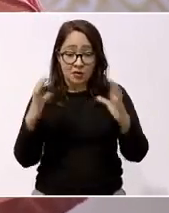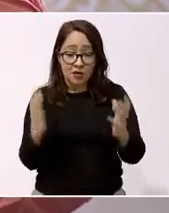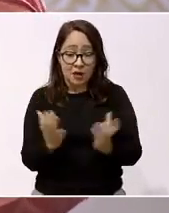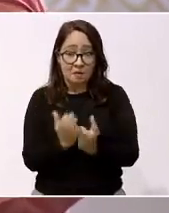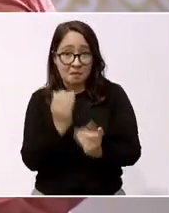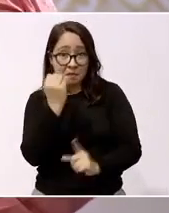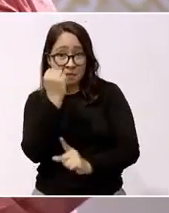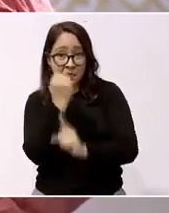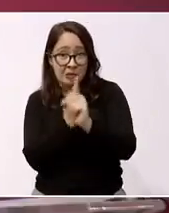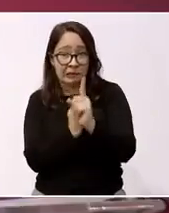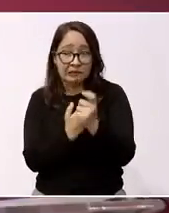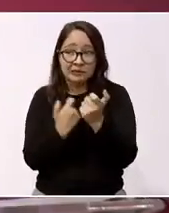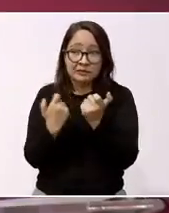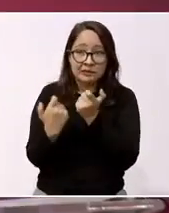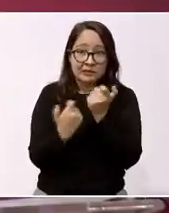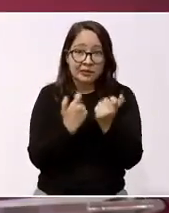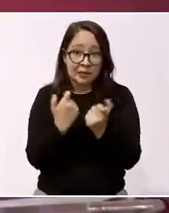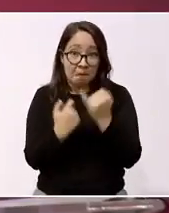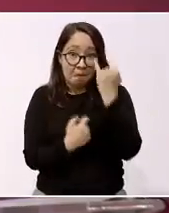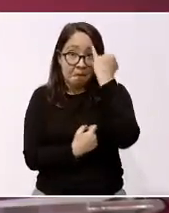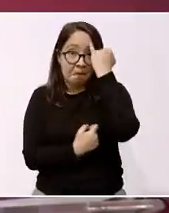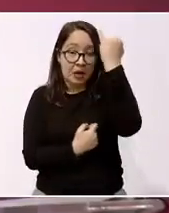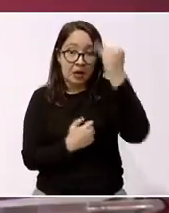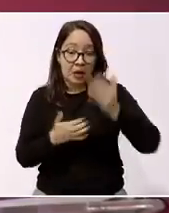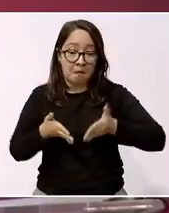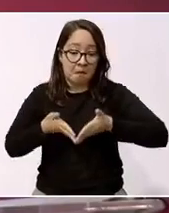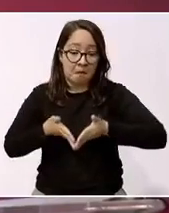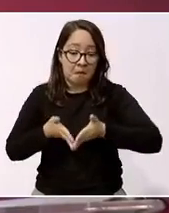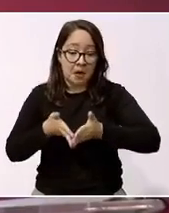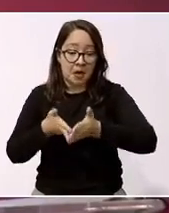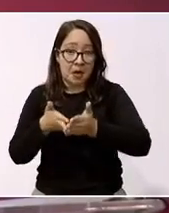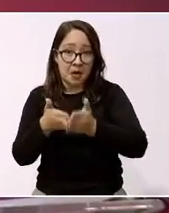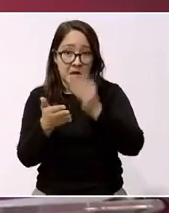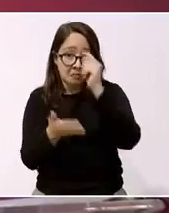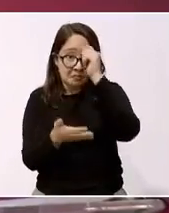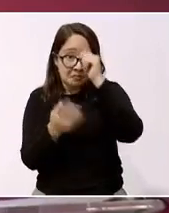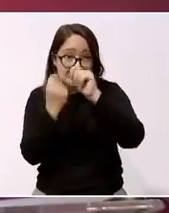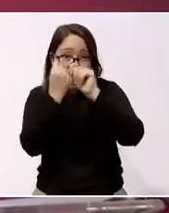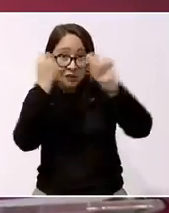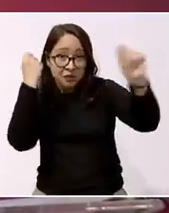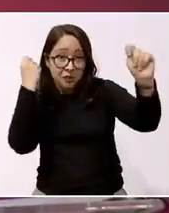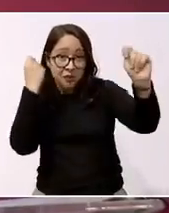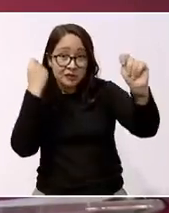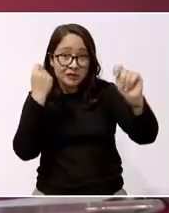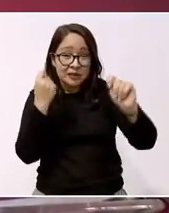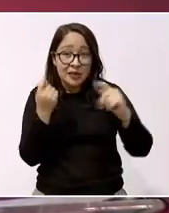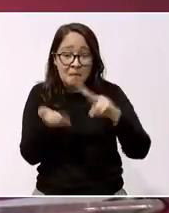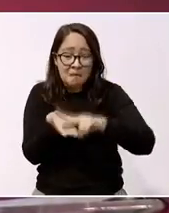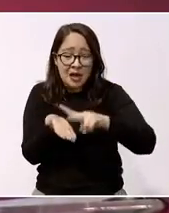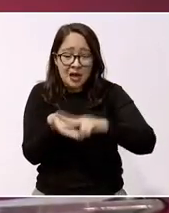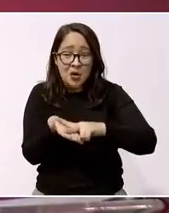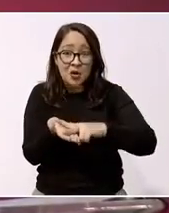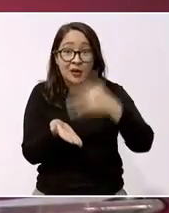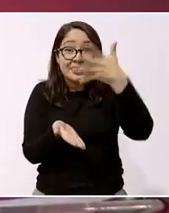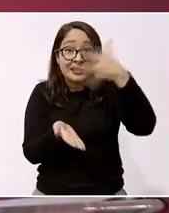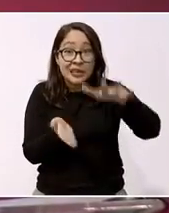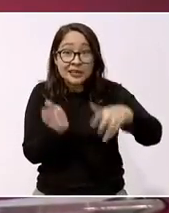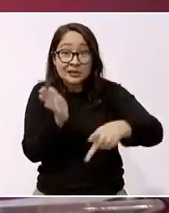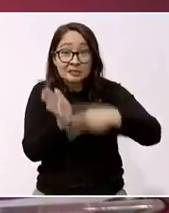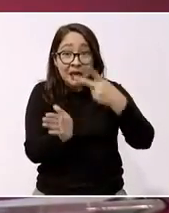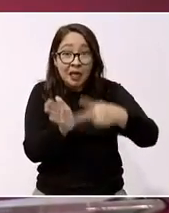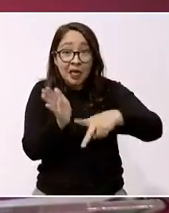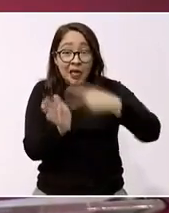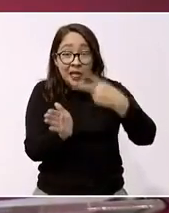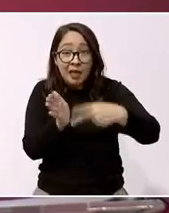solo el flete marítimo ha aumentado 10 veces.